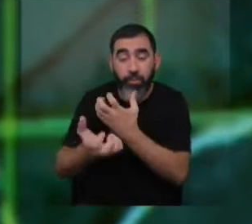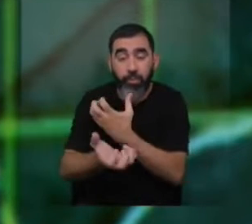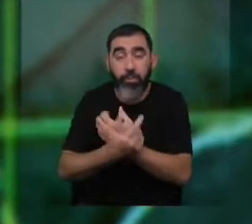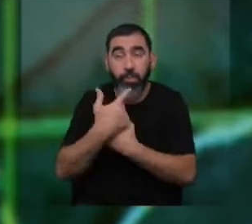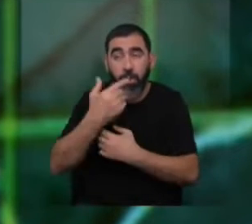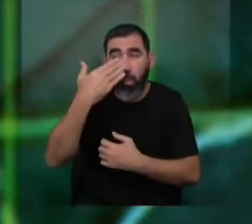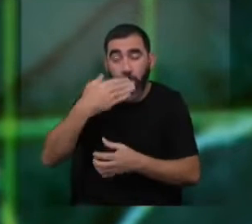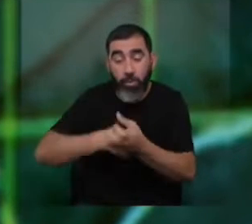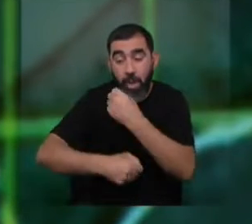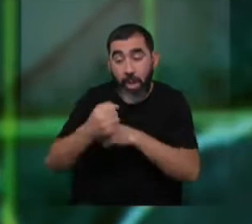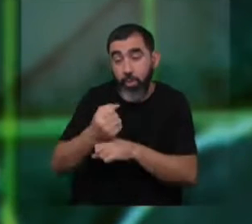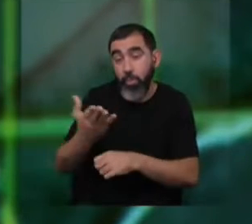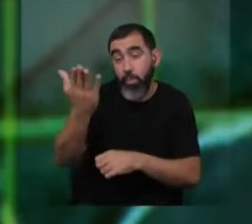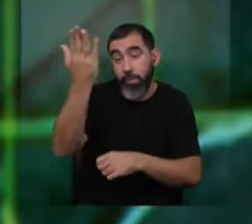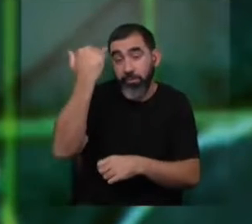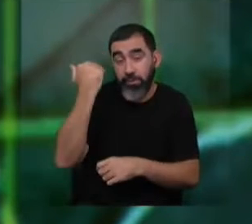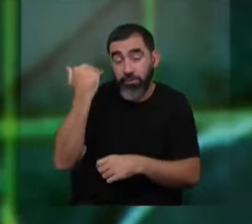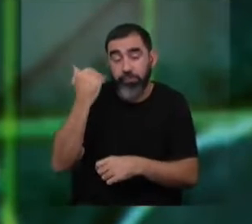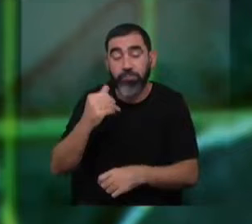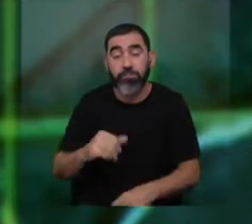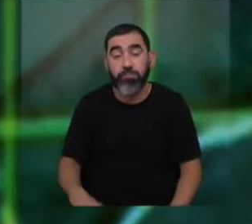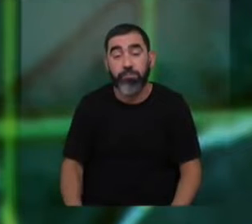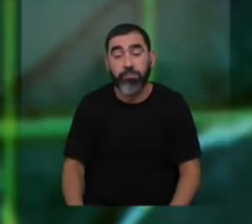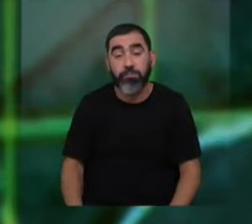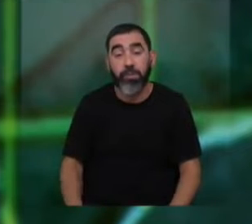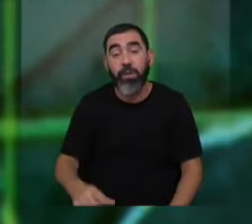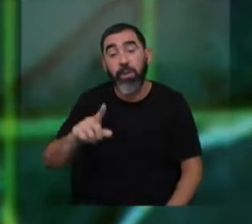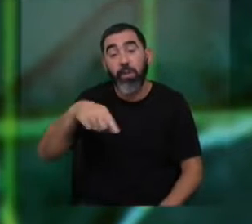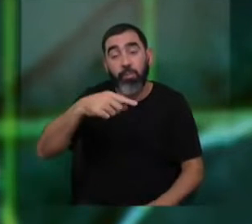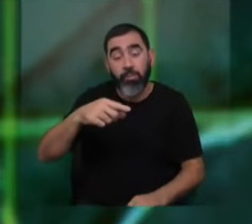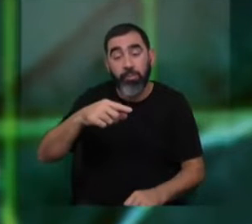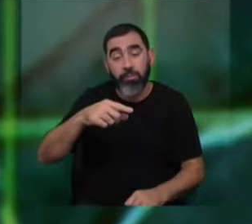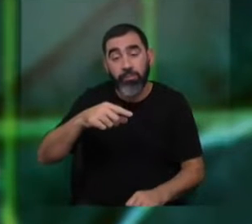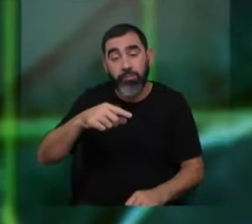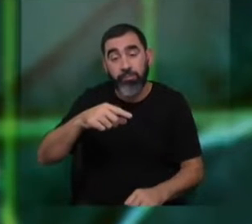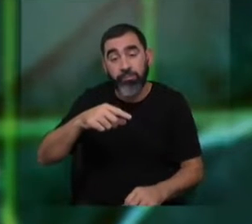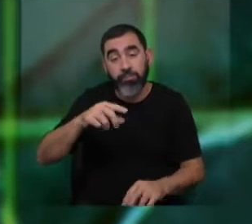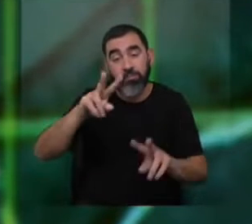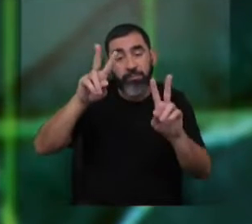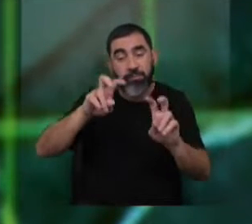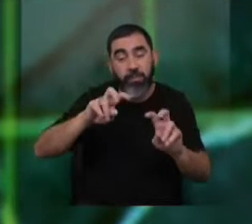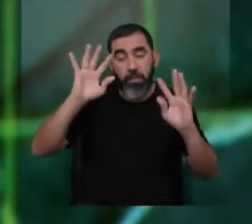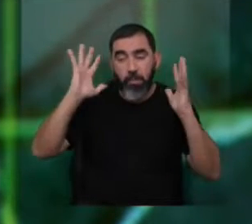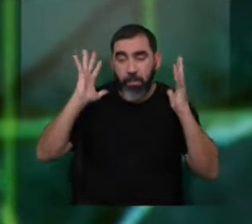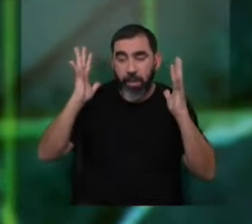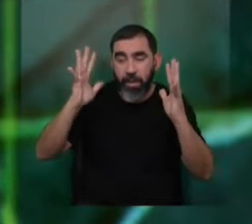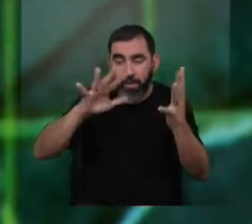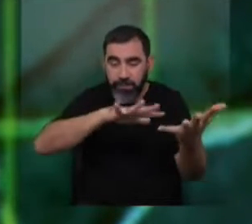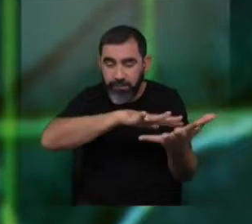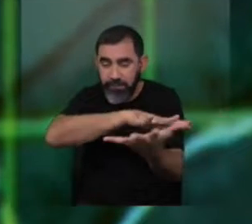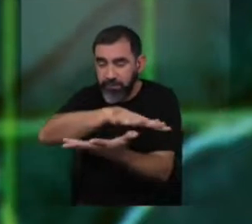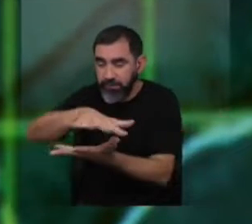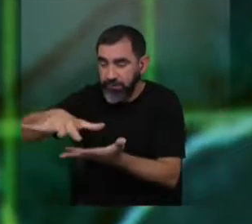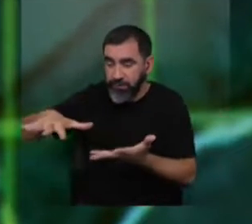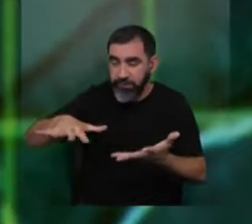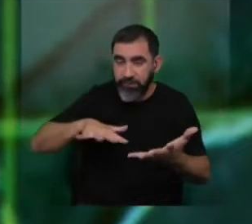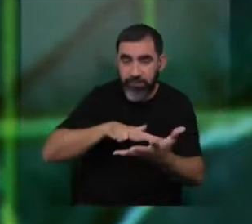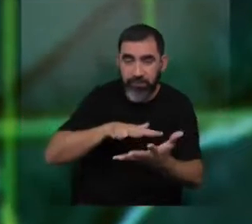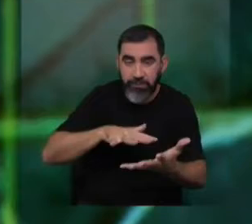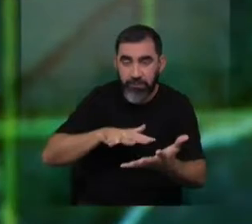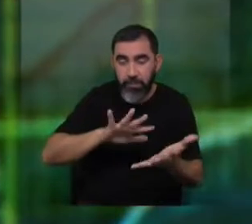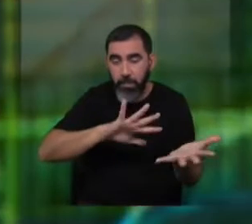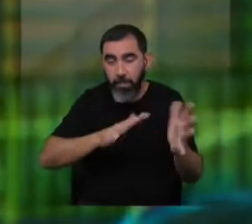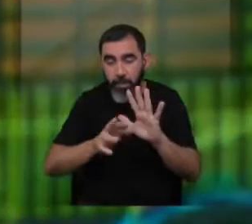año pasado, por ejemplo, a partir de eso nosotros leímos ciertos aspectos del paisaje que eso le da ciertas